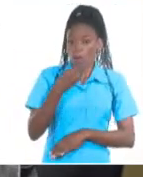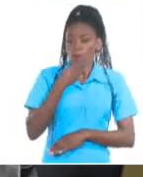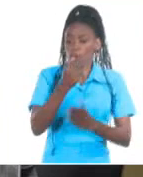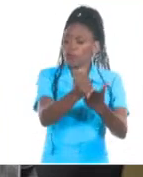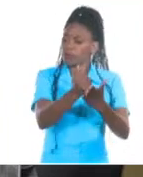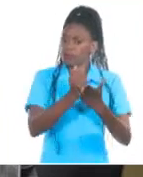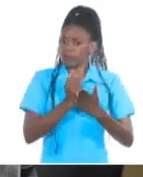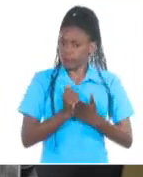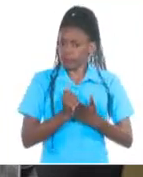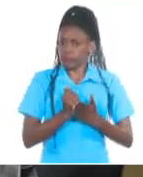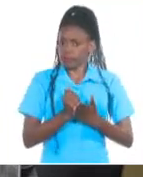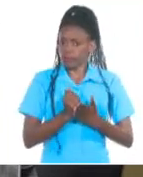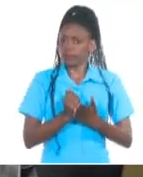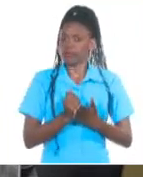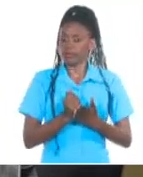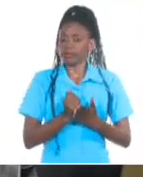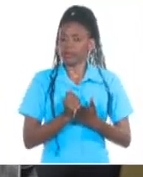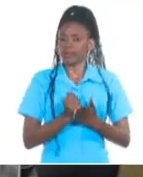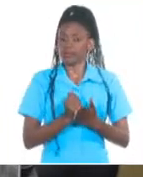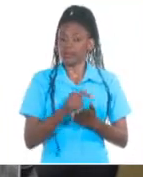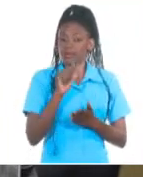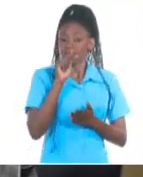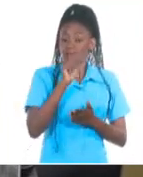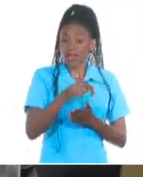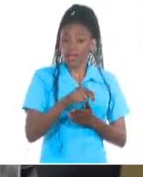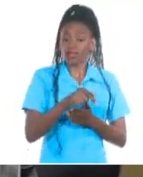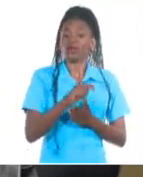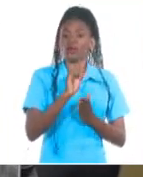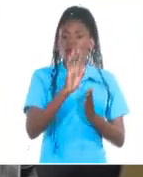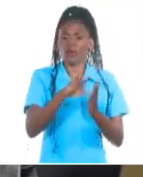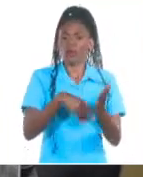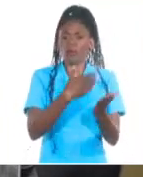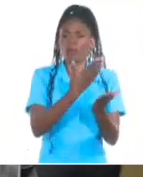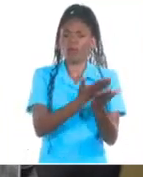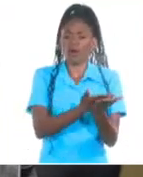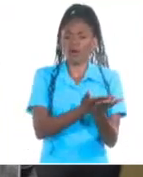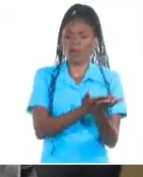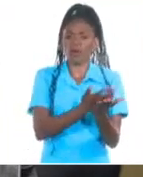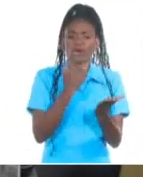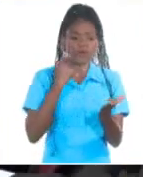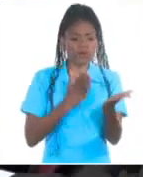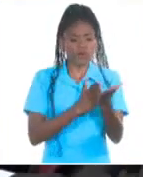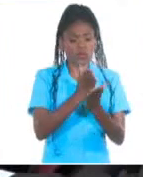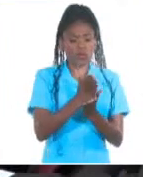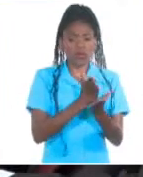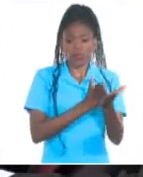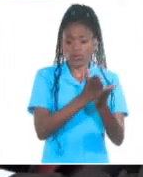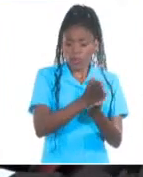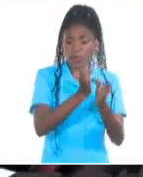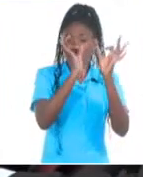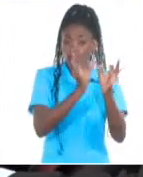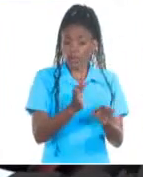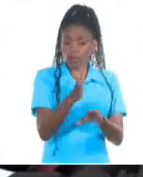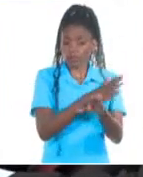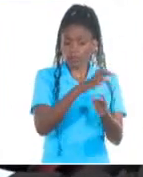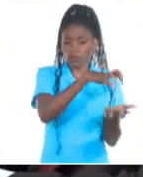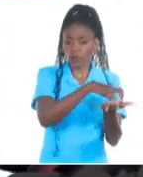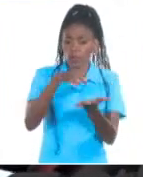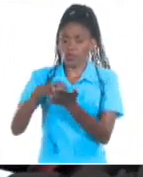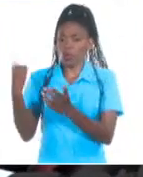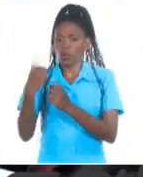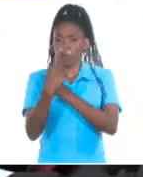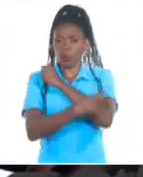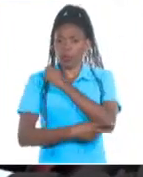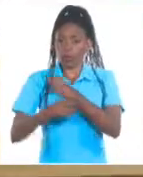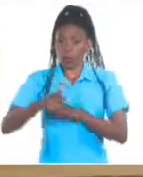cooperaciones eso está condicionado a un seguimiento serio por ambas partes. El presidente Miguel Díaz-Canel aseguró